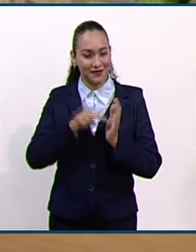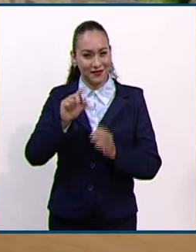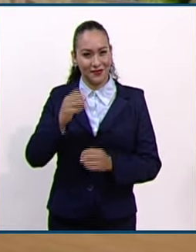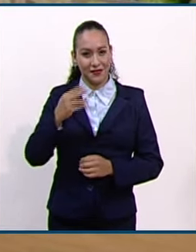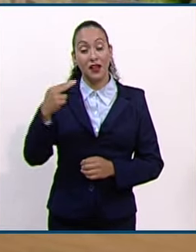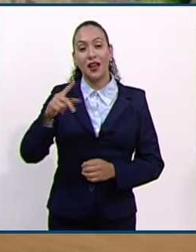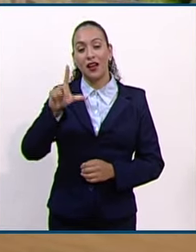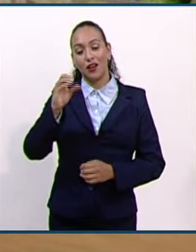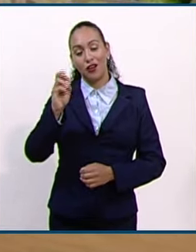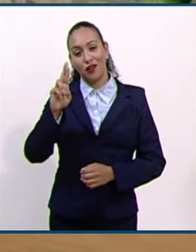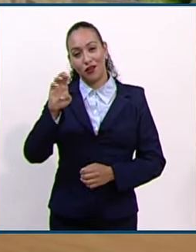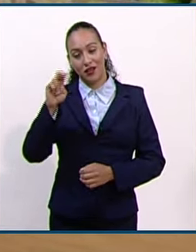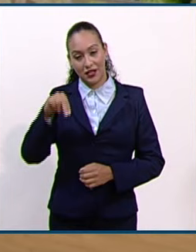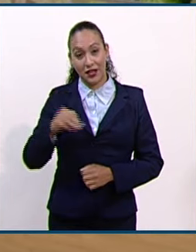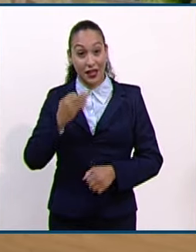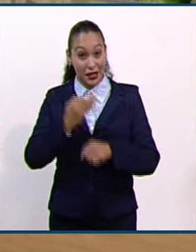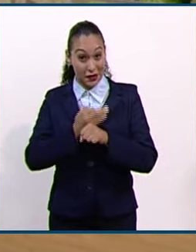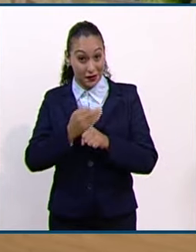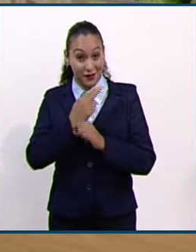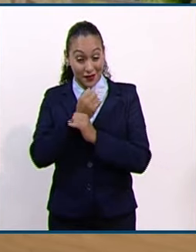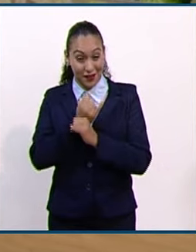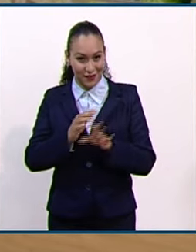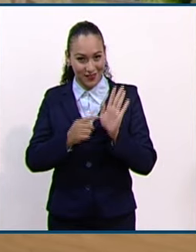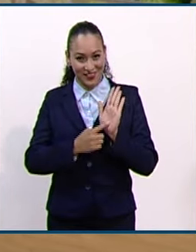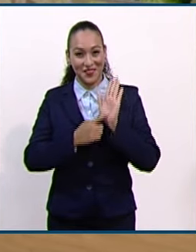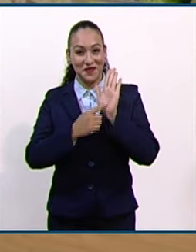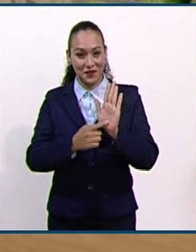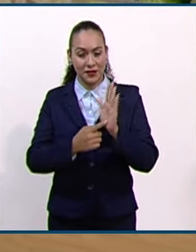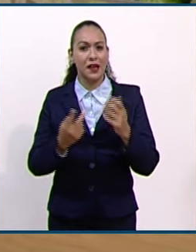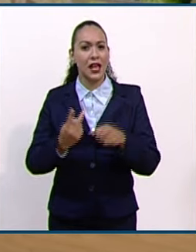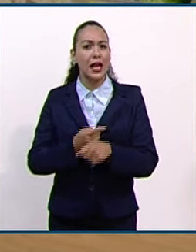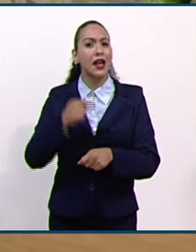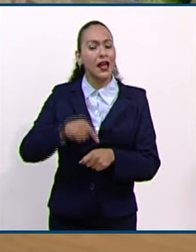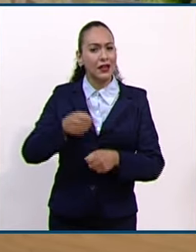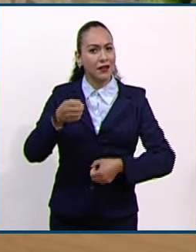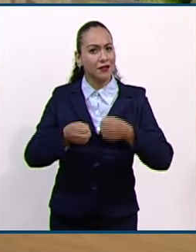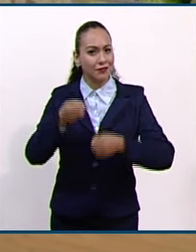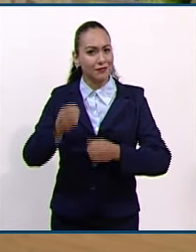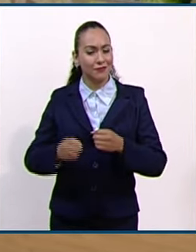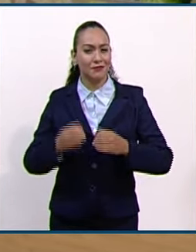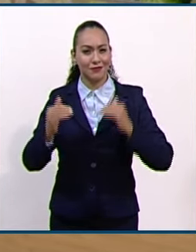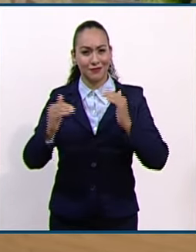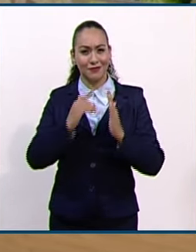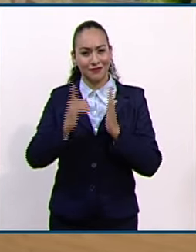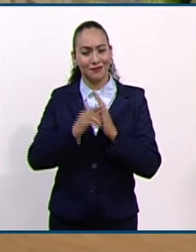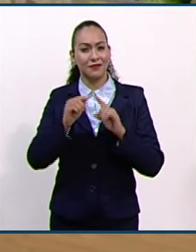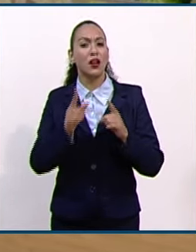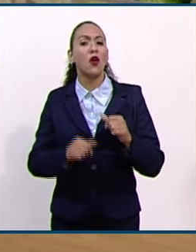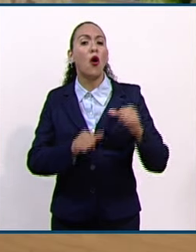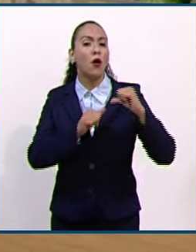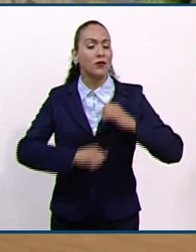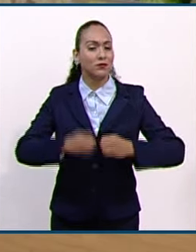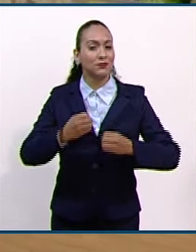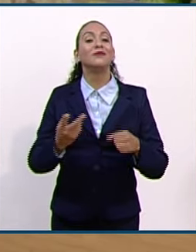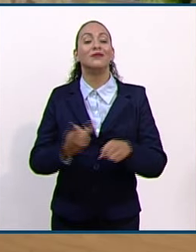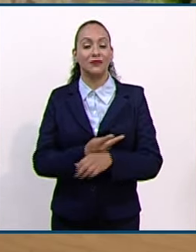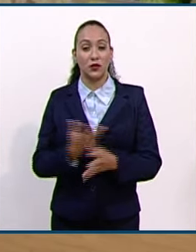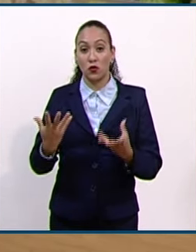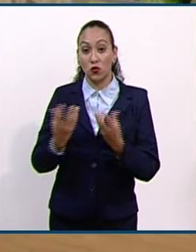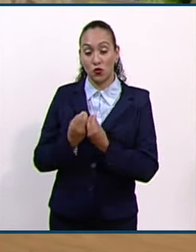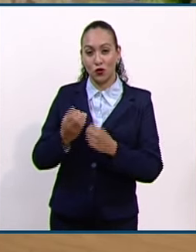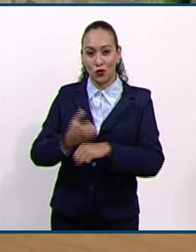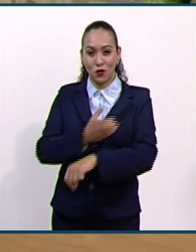Lorena Sánchez Cabrera y en los próximos minutos tendré el gusto de presentarle la información más reciente del Poder Judicial de la Federación, junto a mi